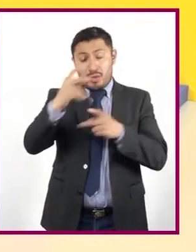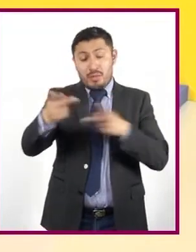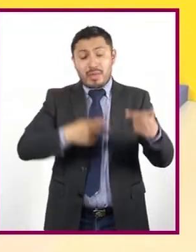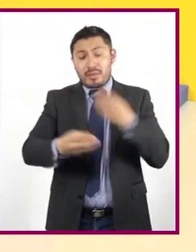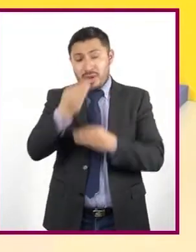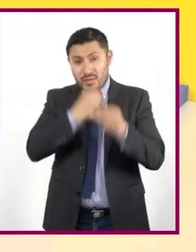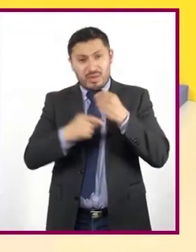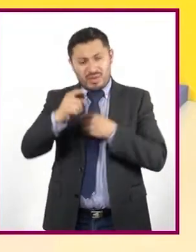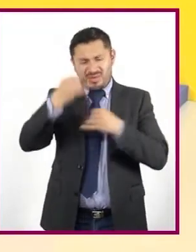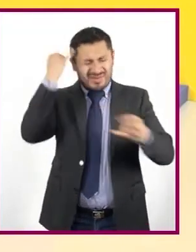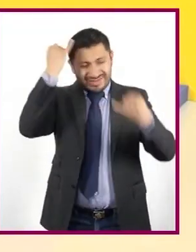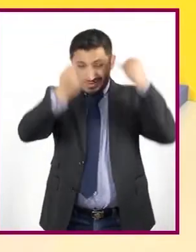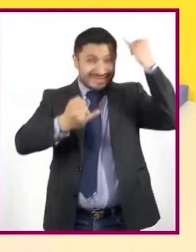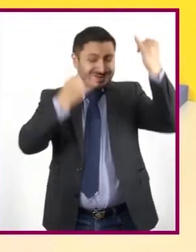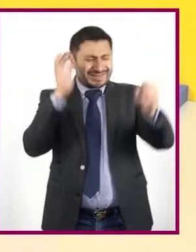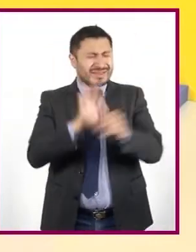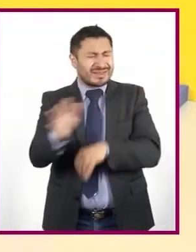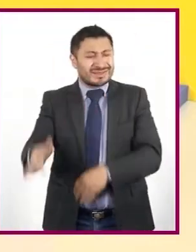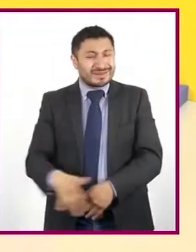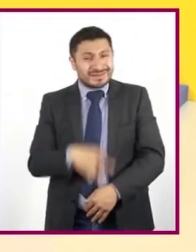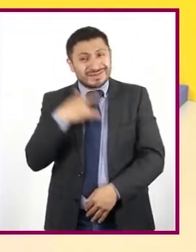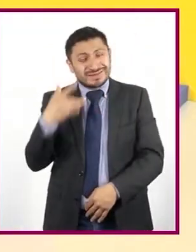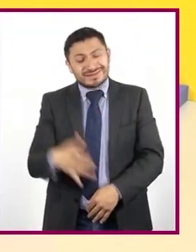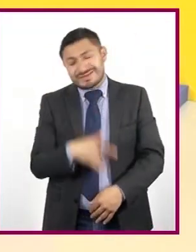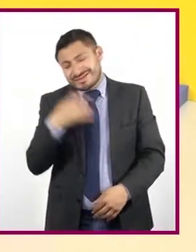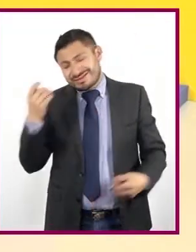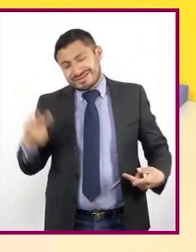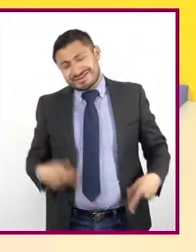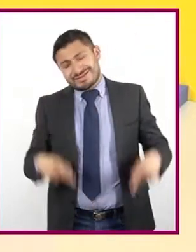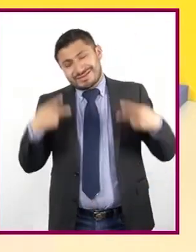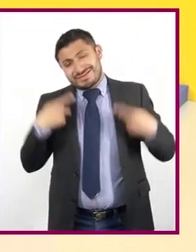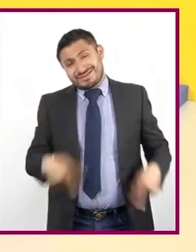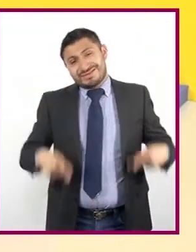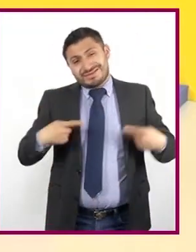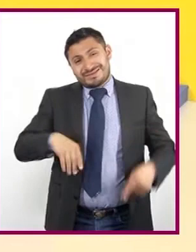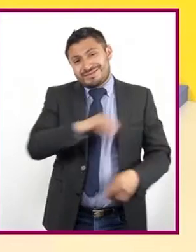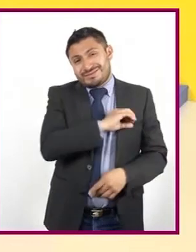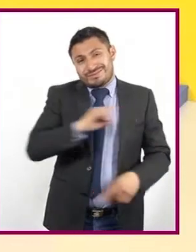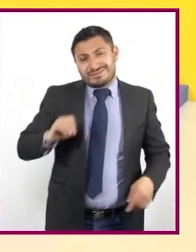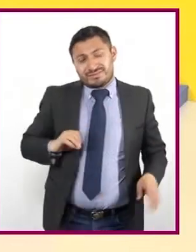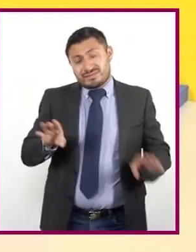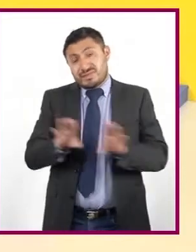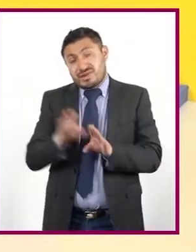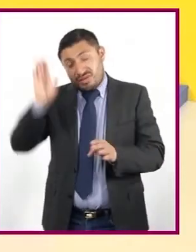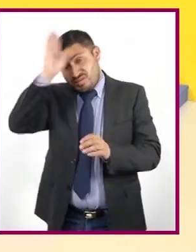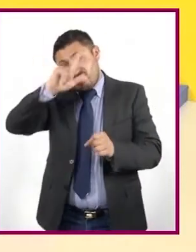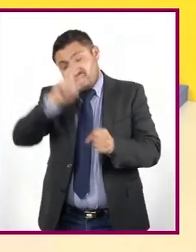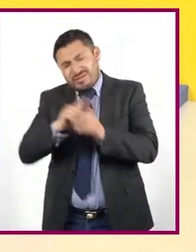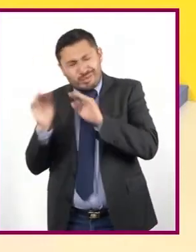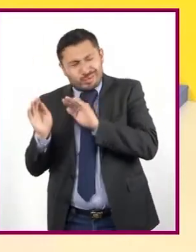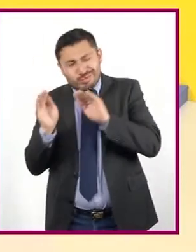los sentimientos de las personas que se ven obligados a dejar una parte de su cultura? Otro